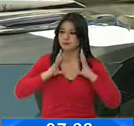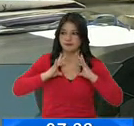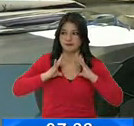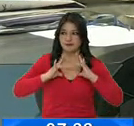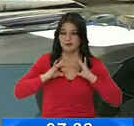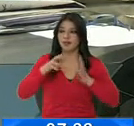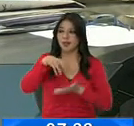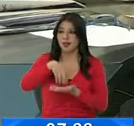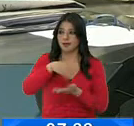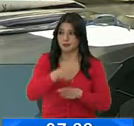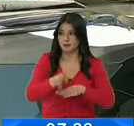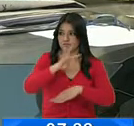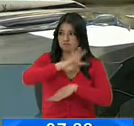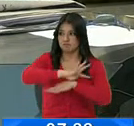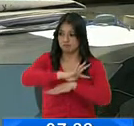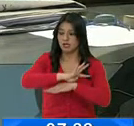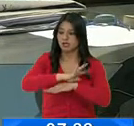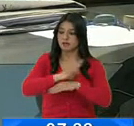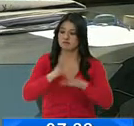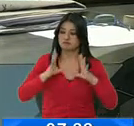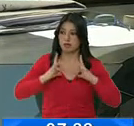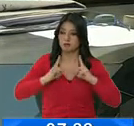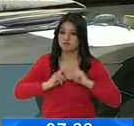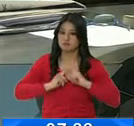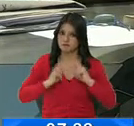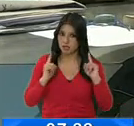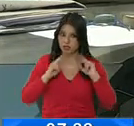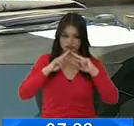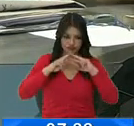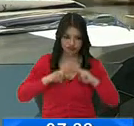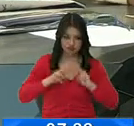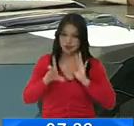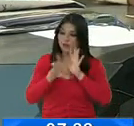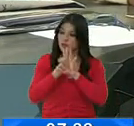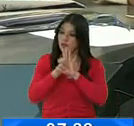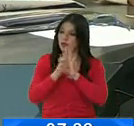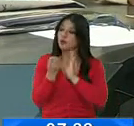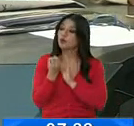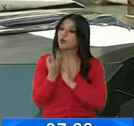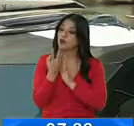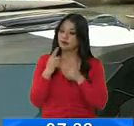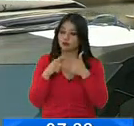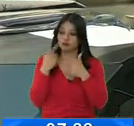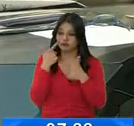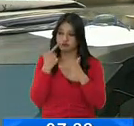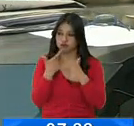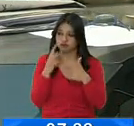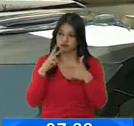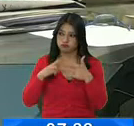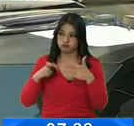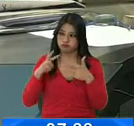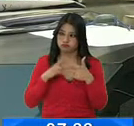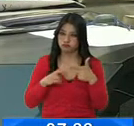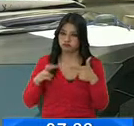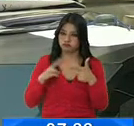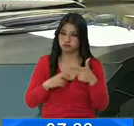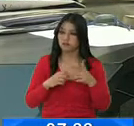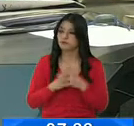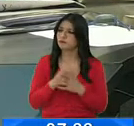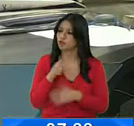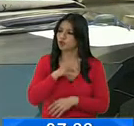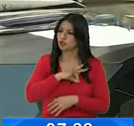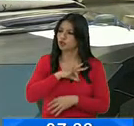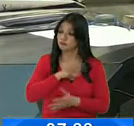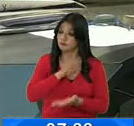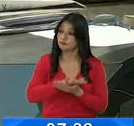hay mucho que evaluar tanto en materia de legislación cuanto de fiscalización les queda la conciencia tranquila de haber